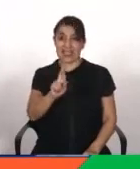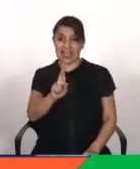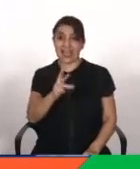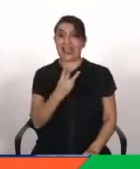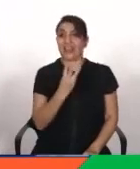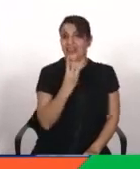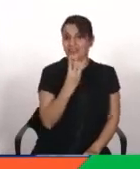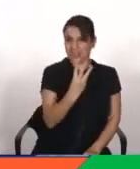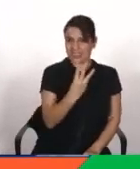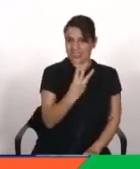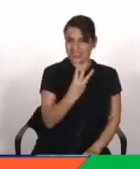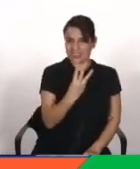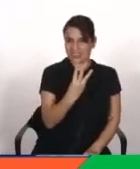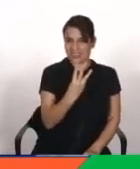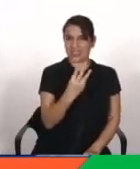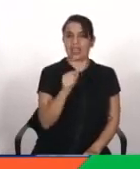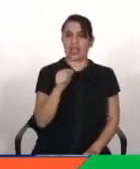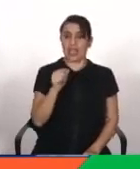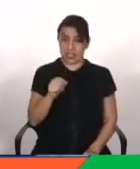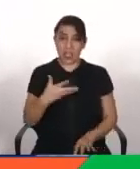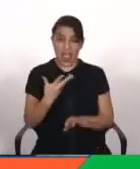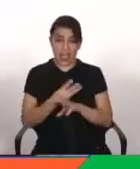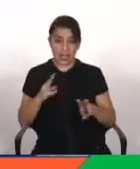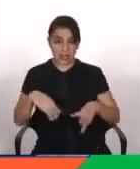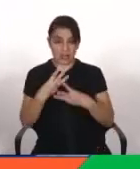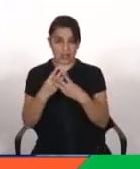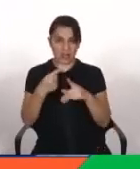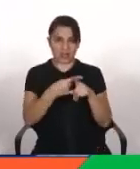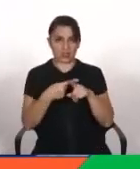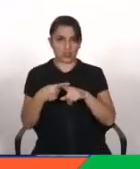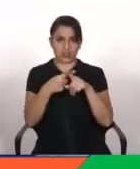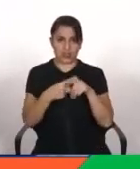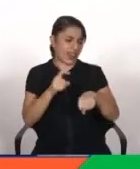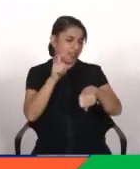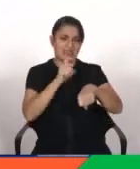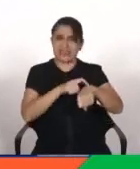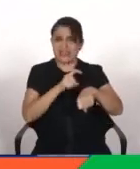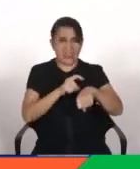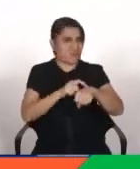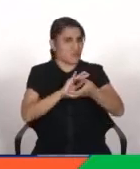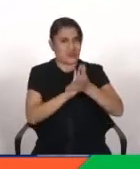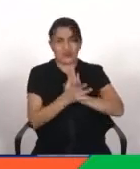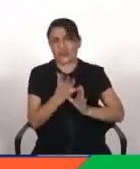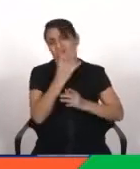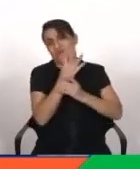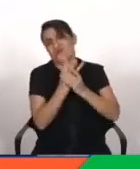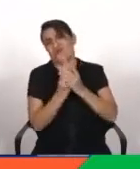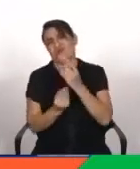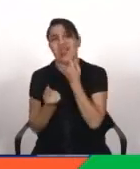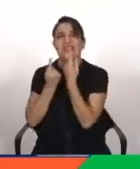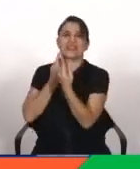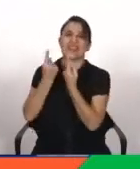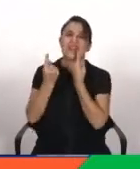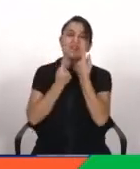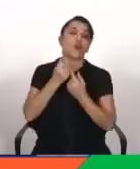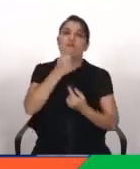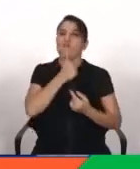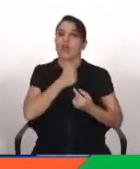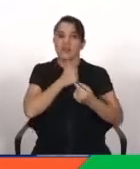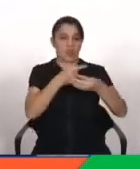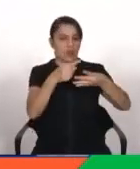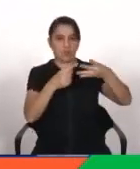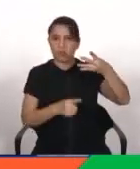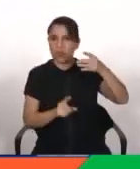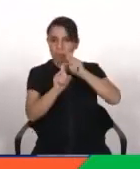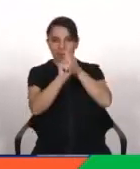por chicas y representantes ahí en Chile. Y lamentablemente se nos ha ido casi todo el tiempo de la entrevista. Faltaron, de hecho, muchas preguntas